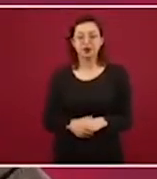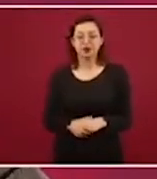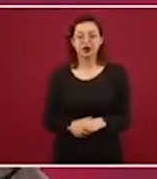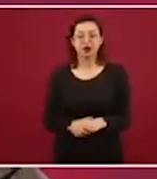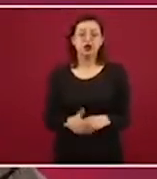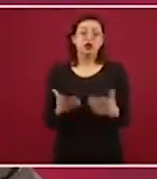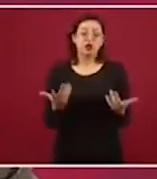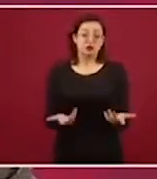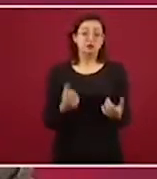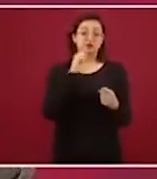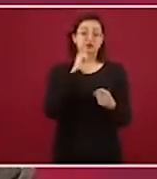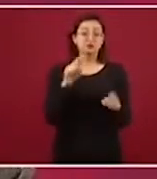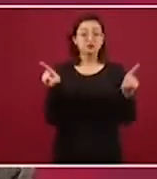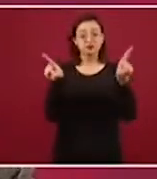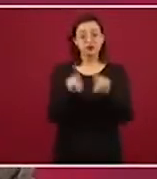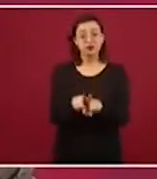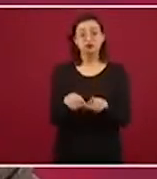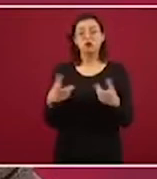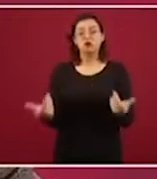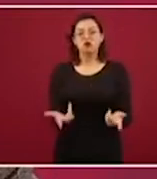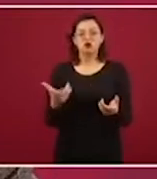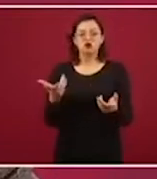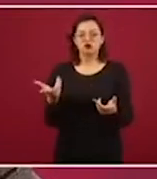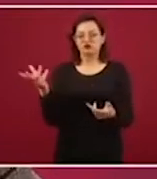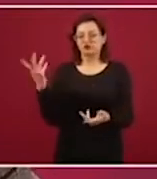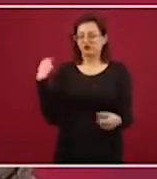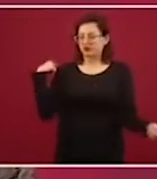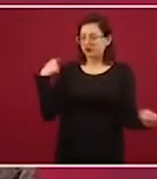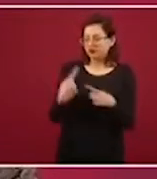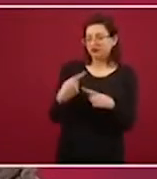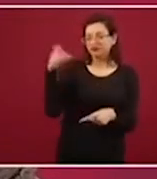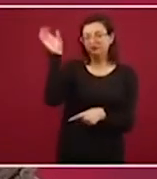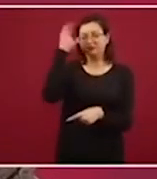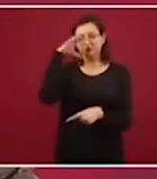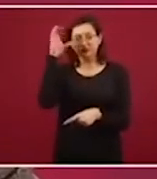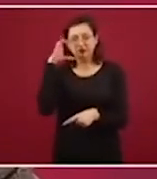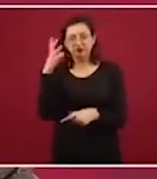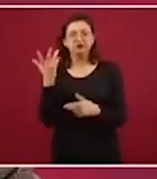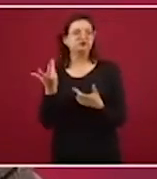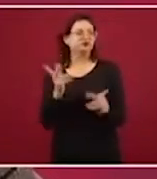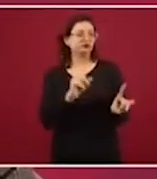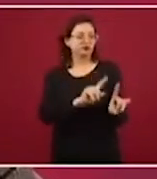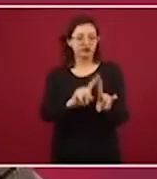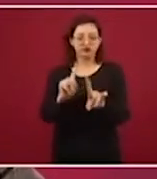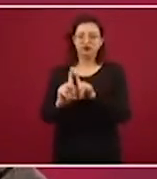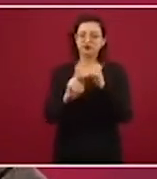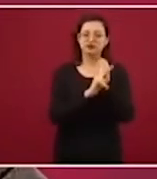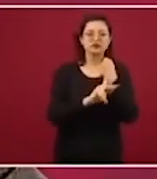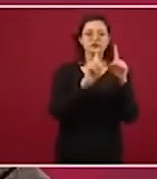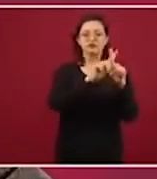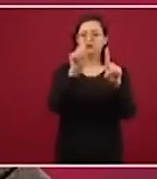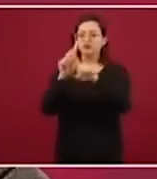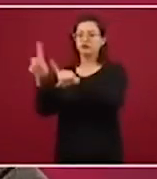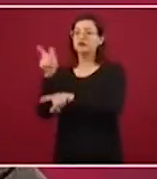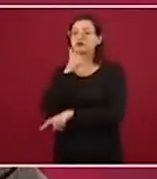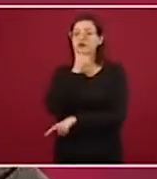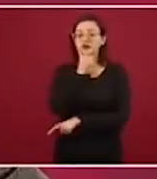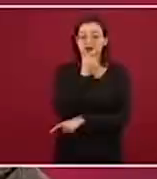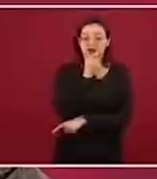científicamente un trabajo reciente donde varios países entre ellos inglaterra analizan